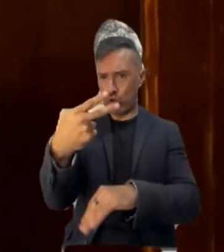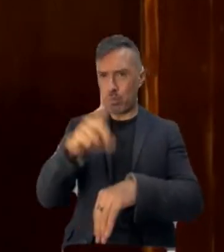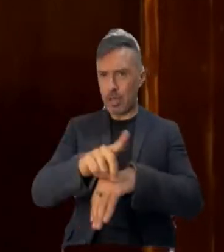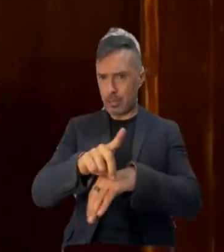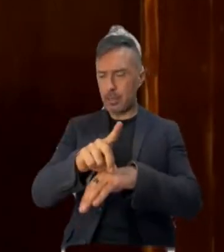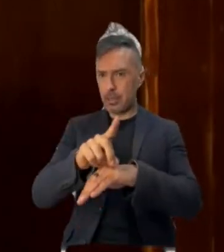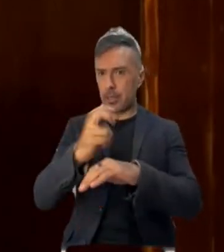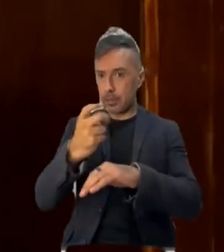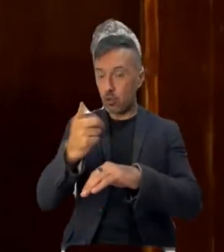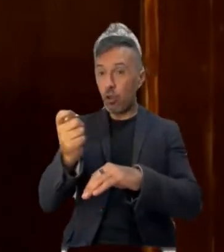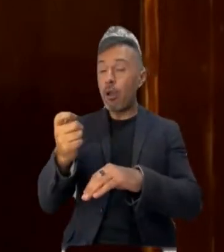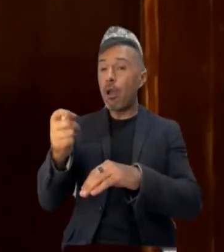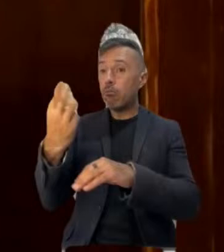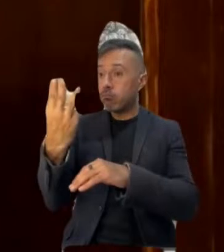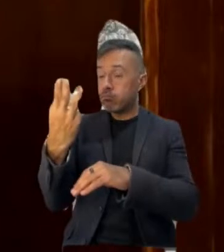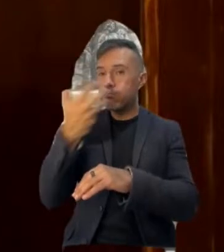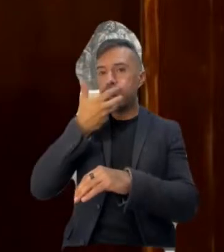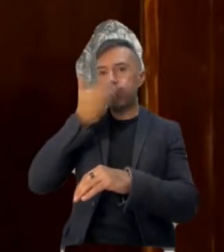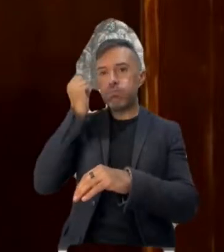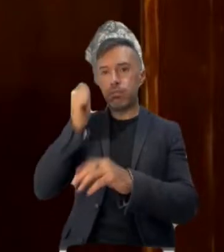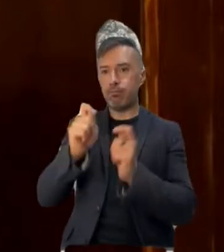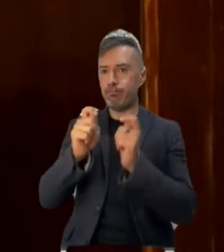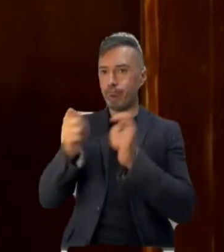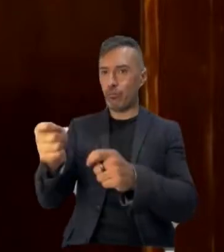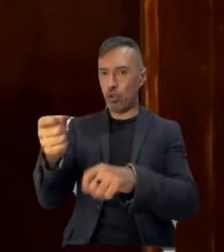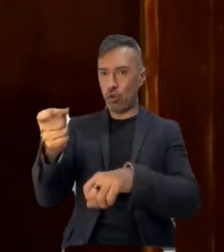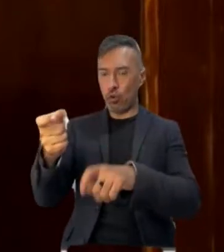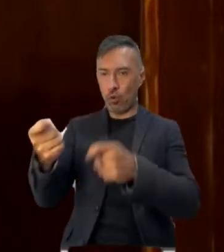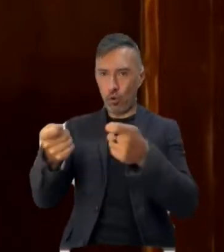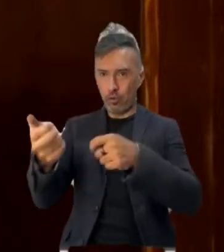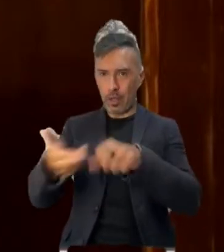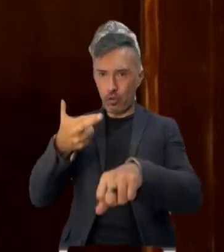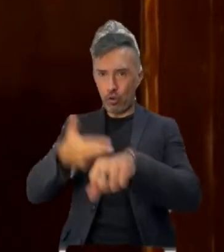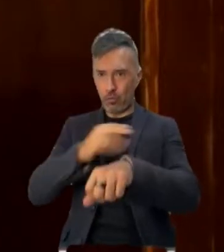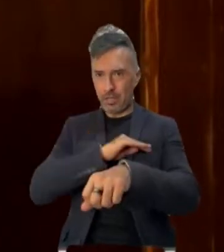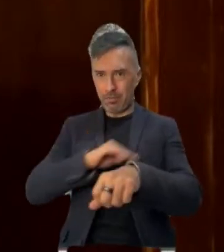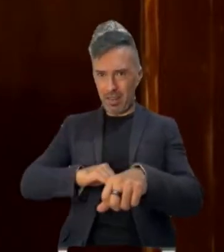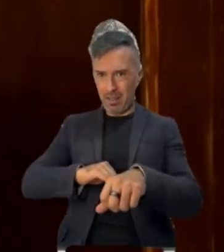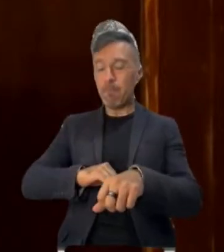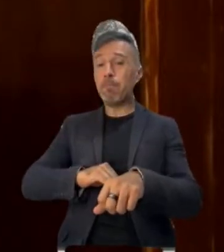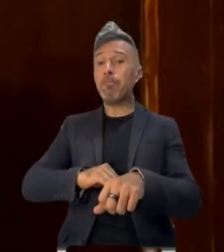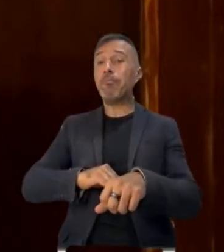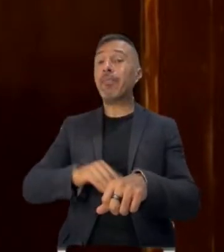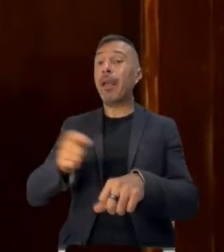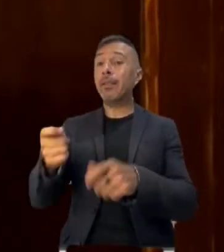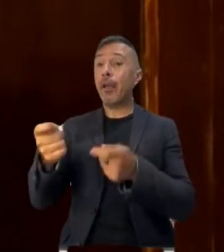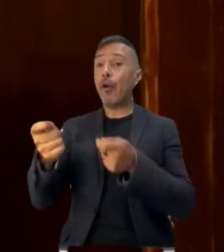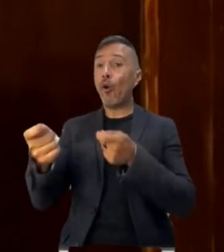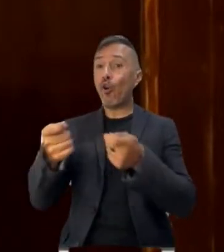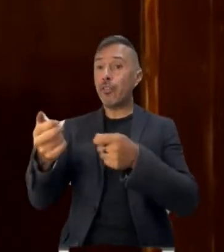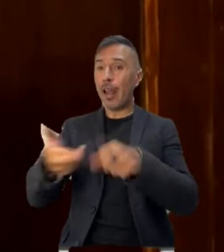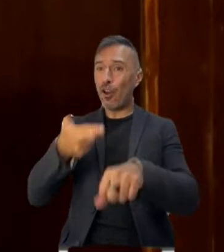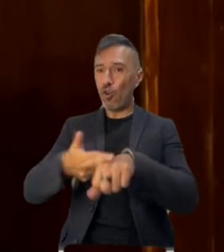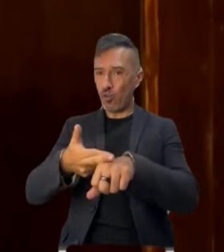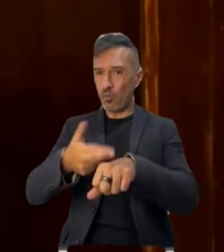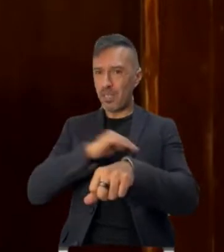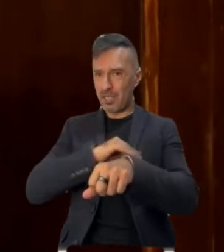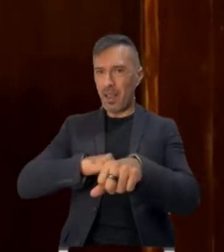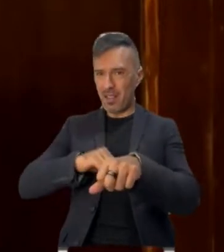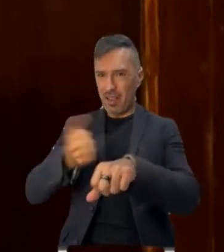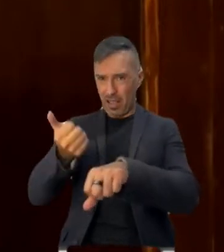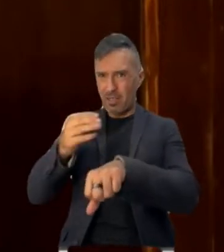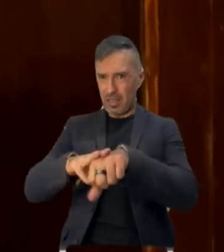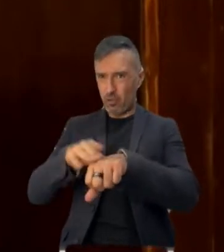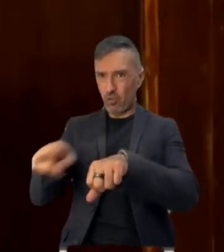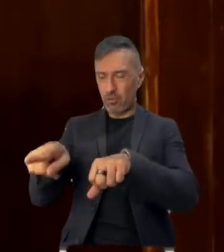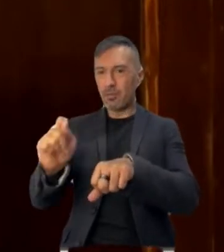de la Contraloría Municipal, agregando que el proceso de designación de la Contralora o Contralor Municipal al que hace